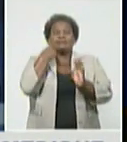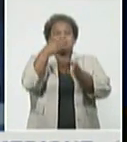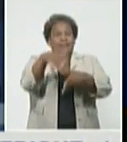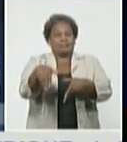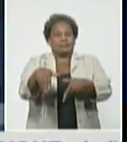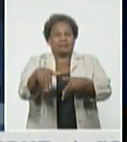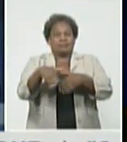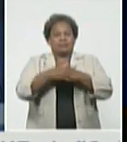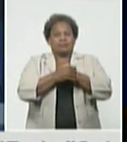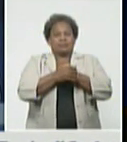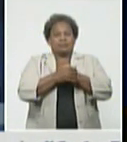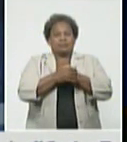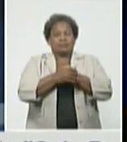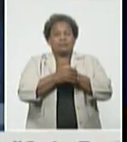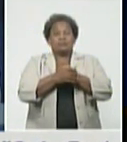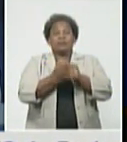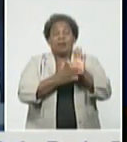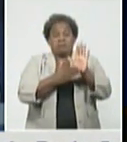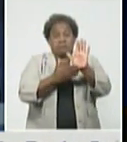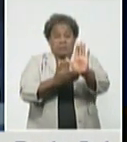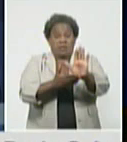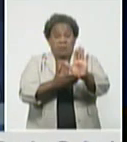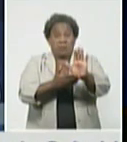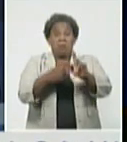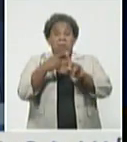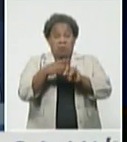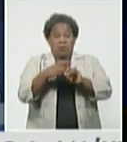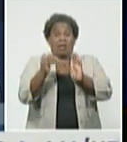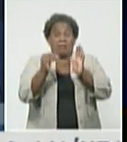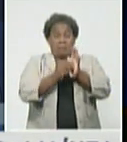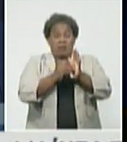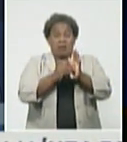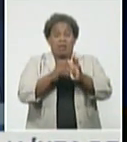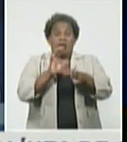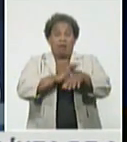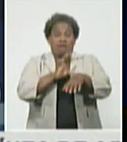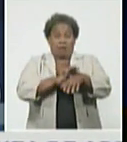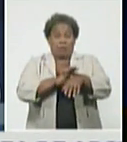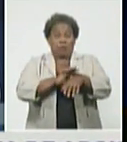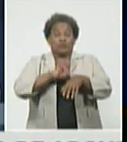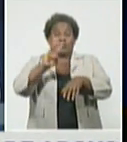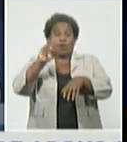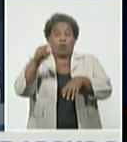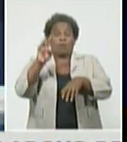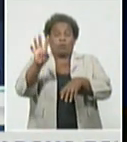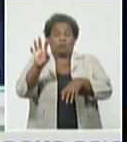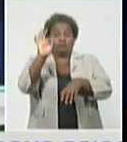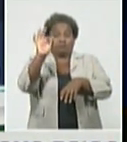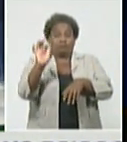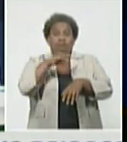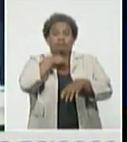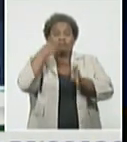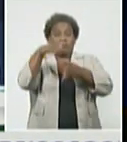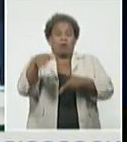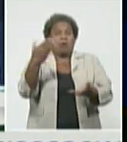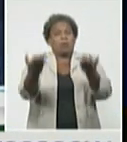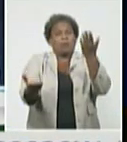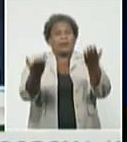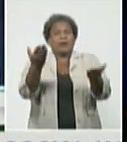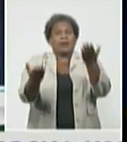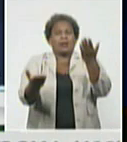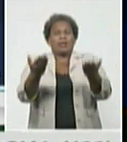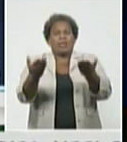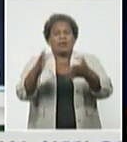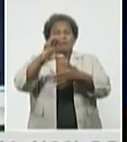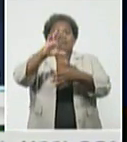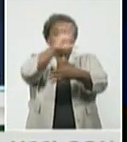Esto hace que presentemos una letalidad del 3,4%, que comparada con la letalidad de la región de